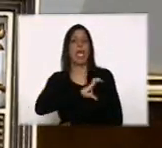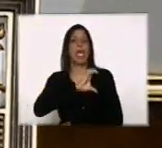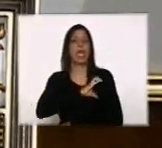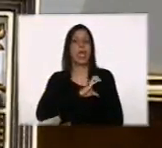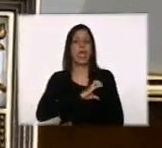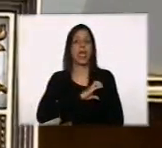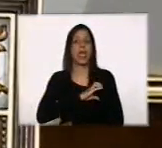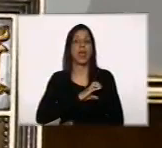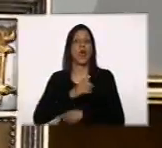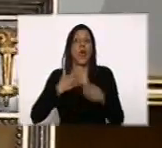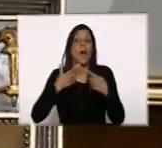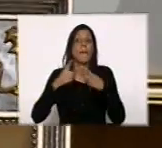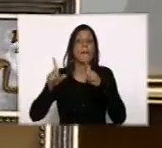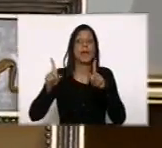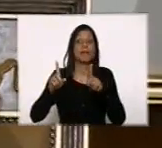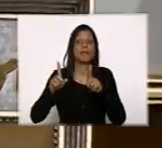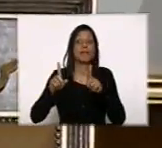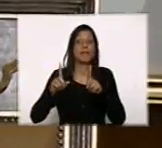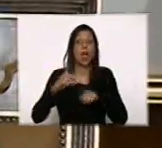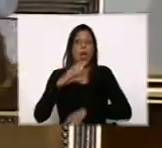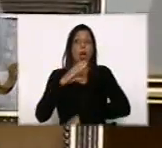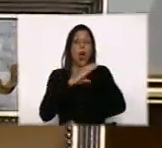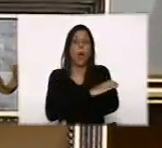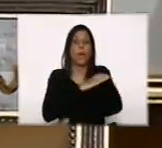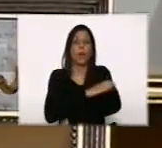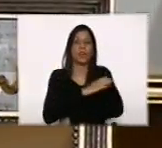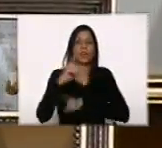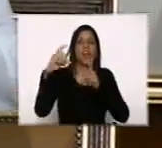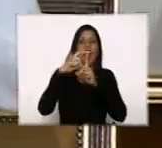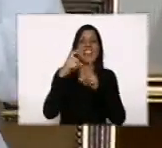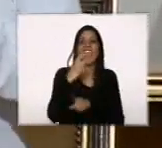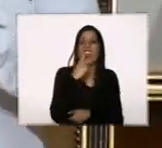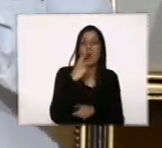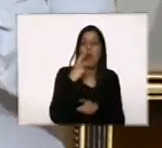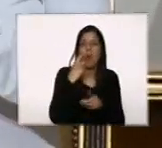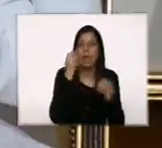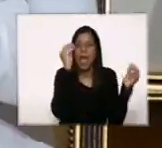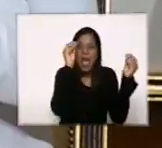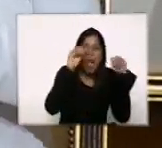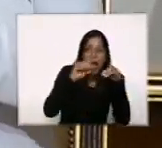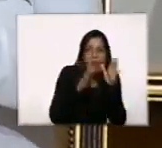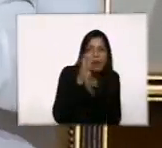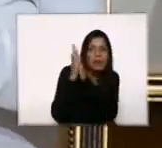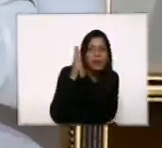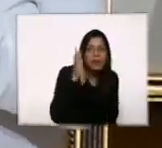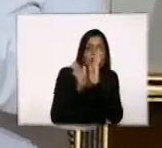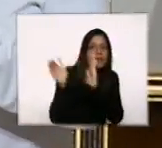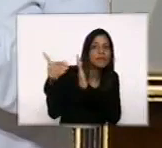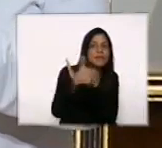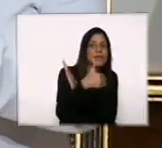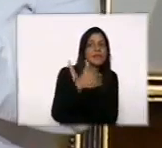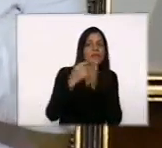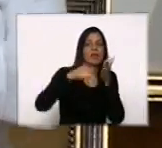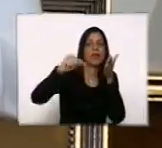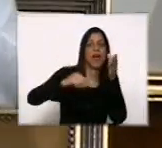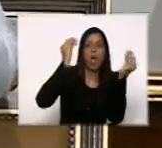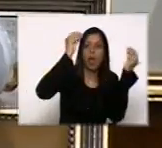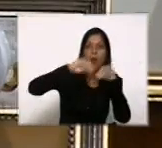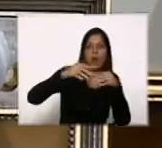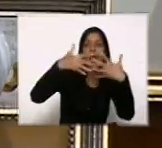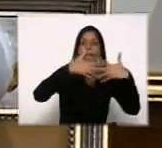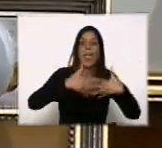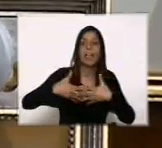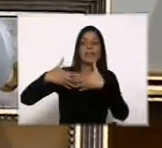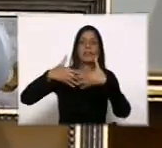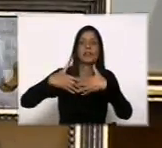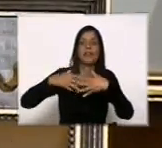la recomposición de las fuerzas antidemocráticas y antinacionales bajo la conducción de Washington.